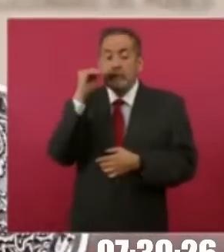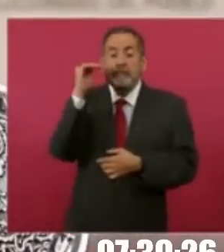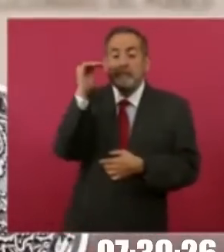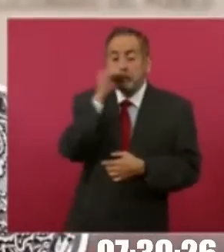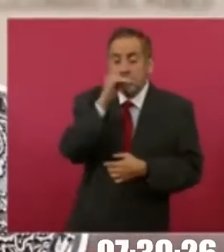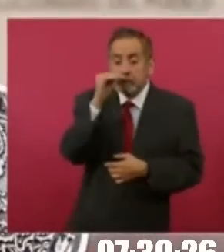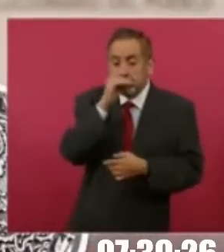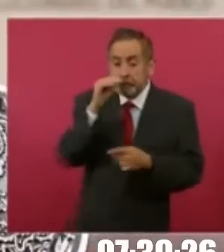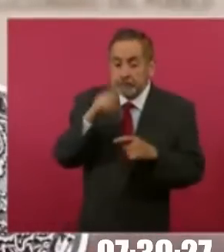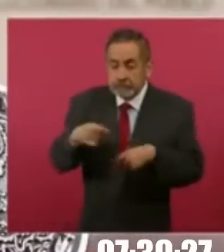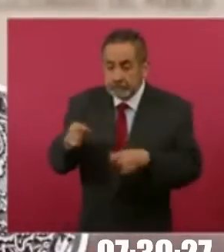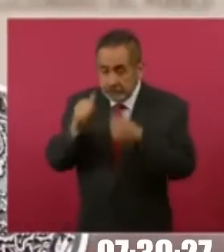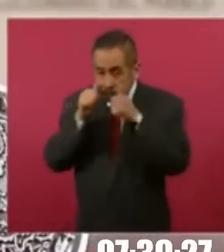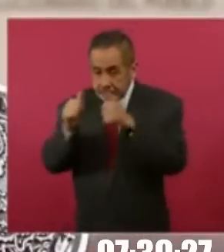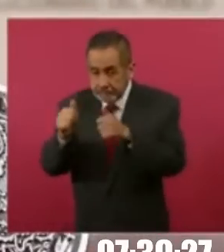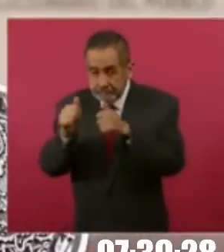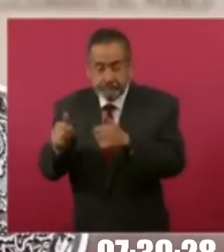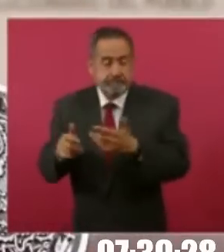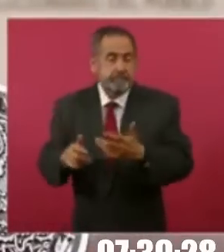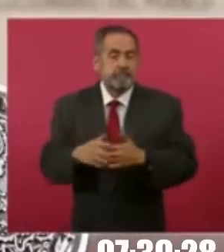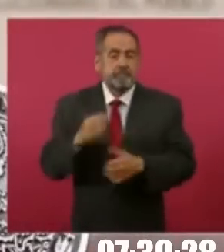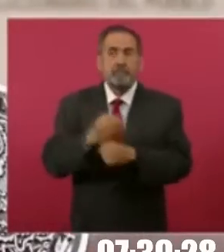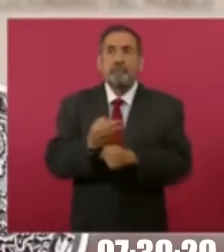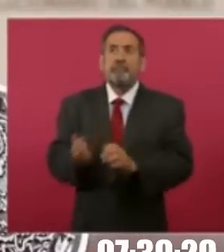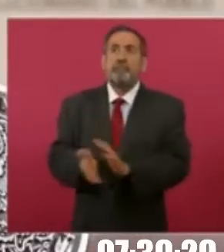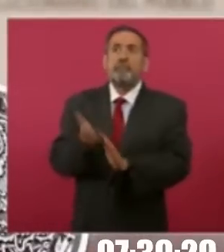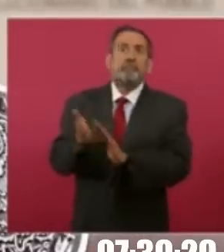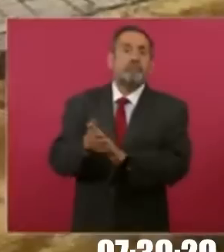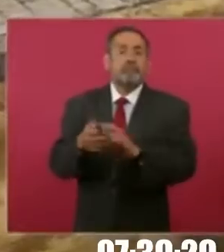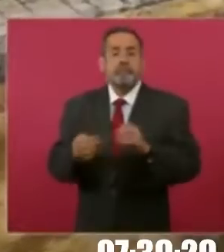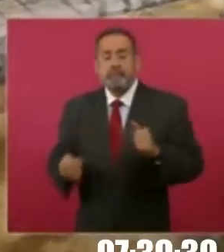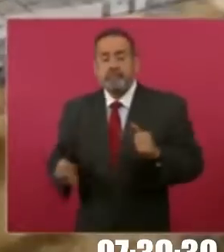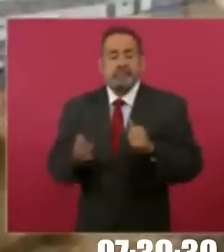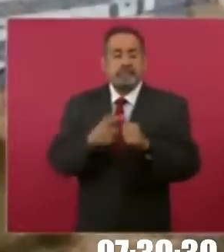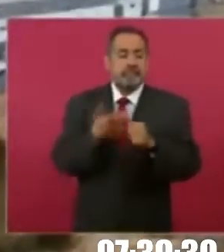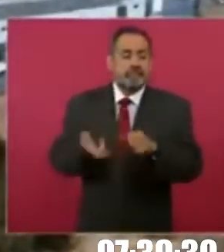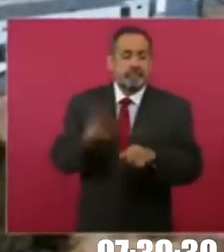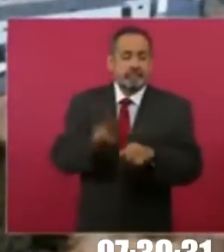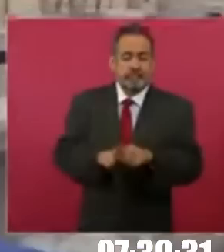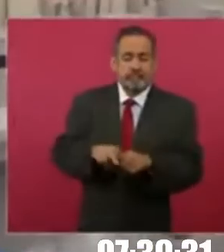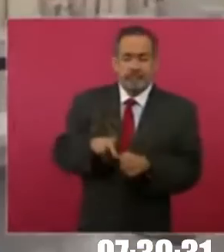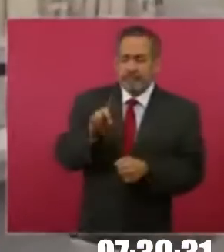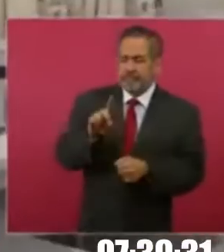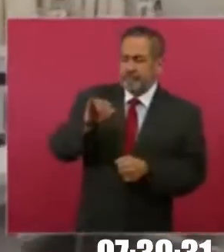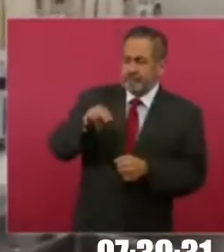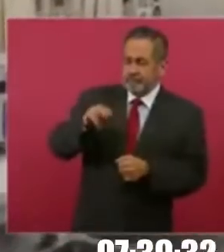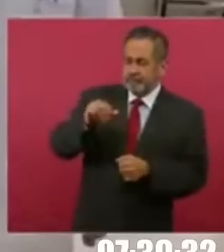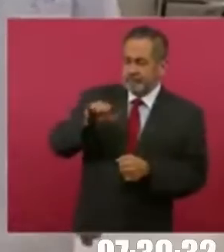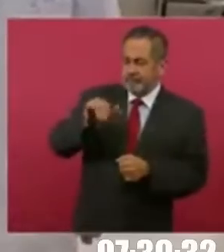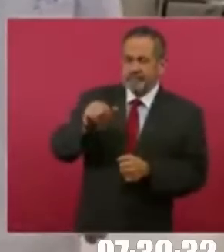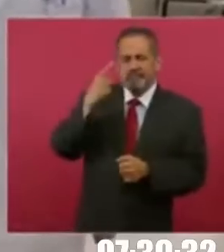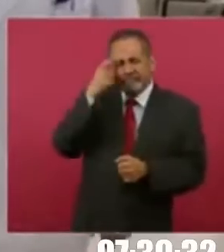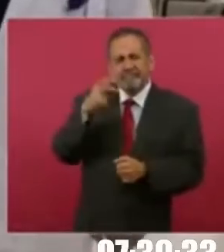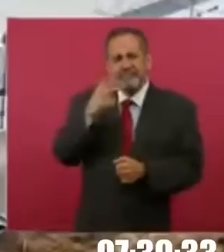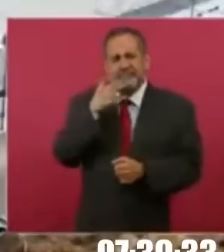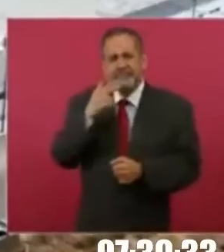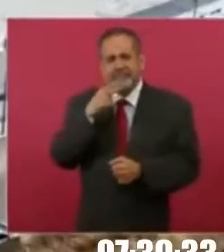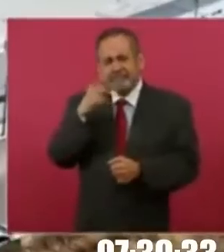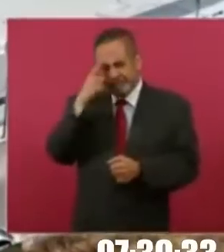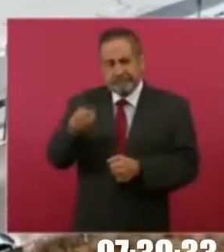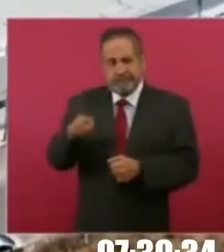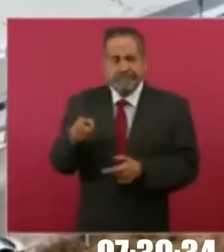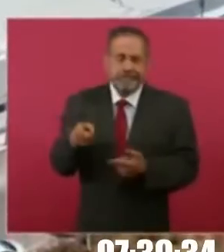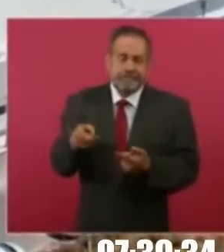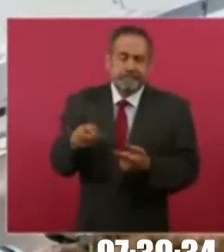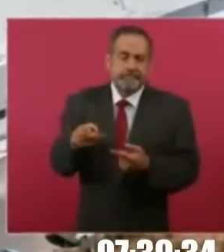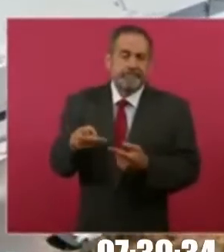costo alguno estamos construyendo la primera clínica de hemodinamia que permitirá erradicar la segunda